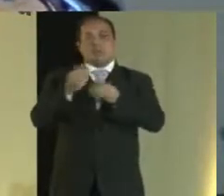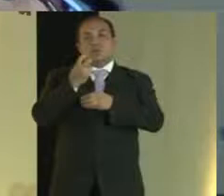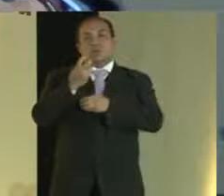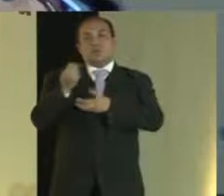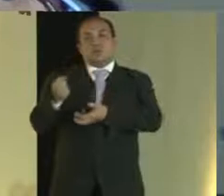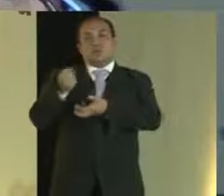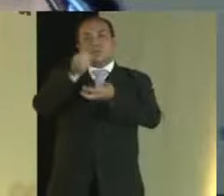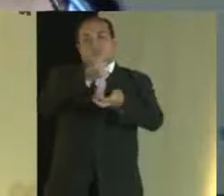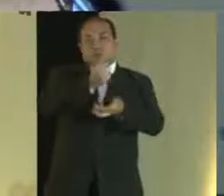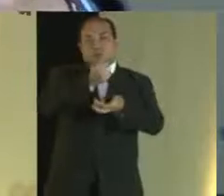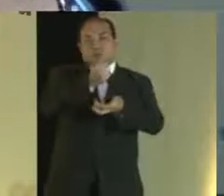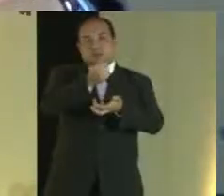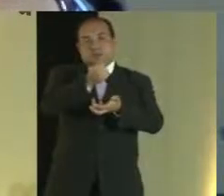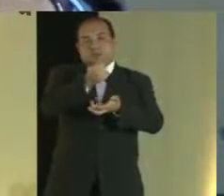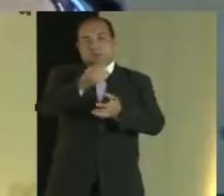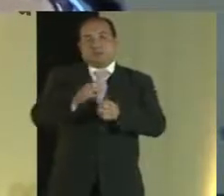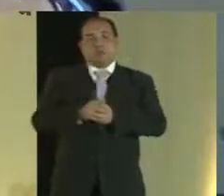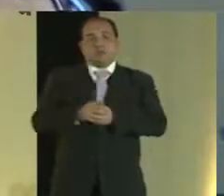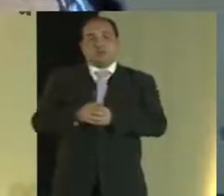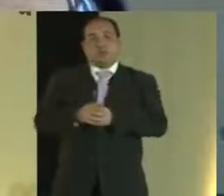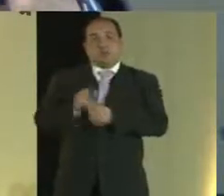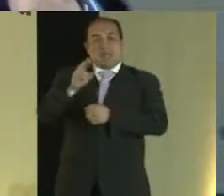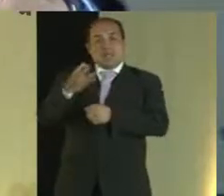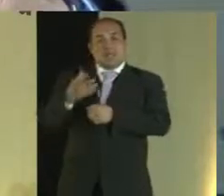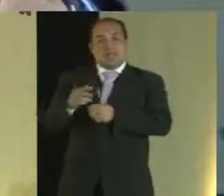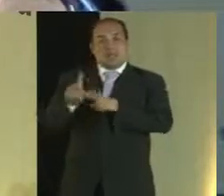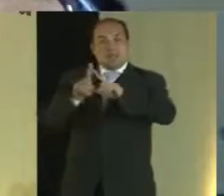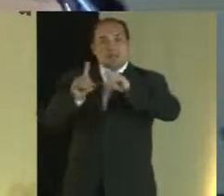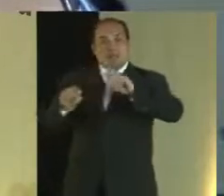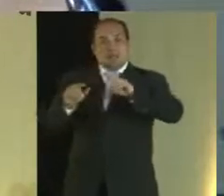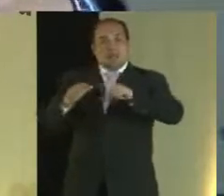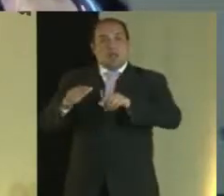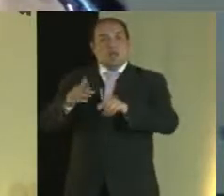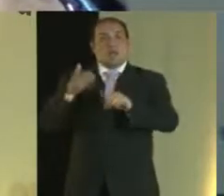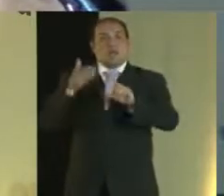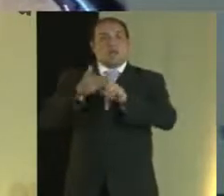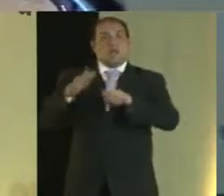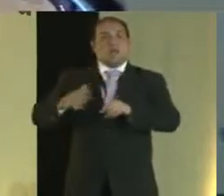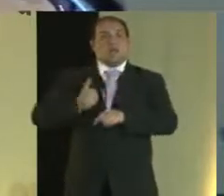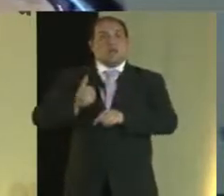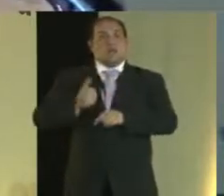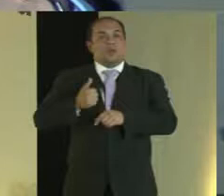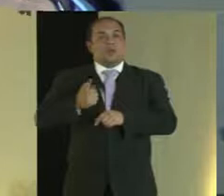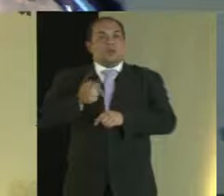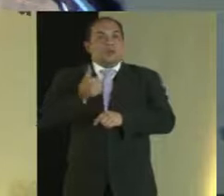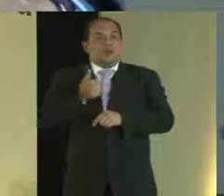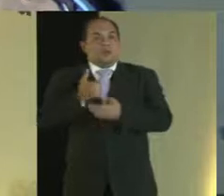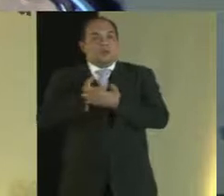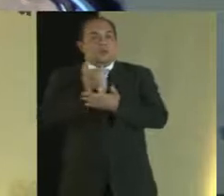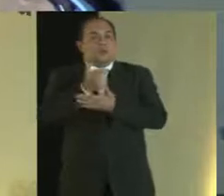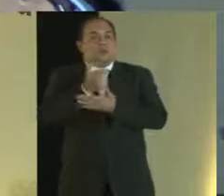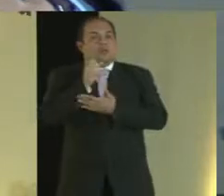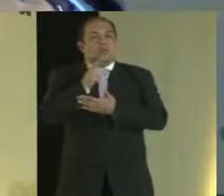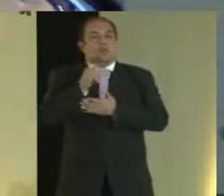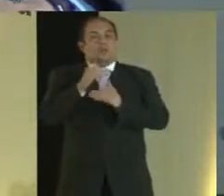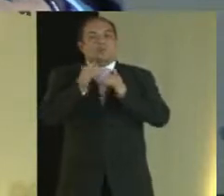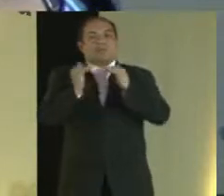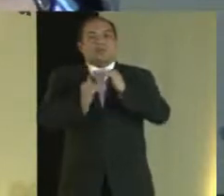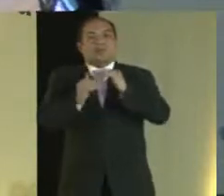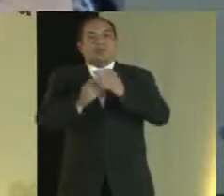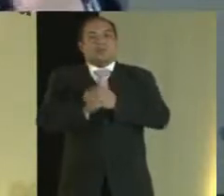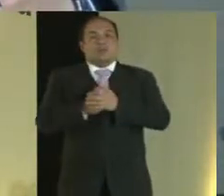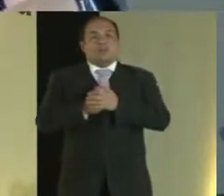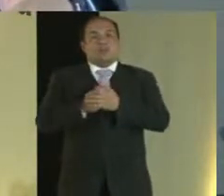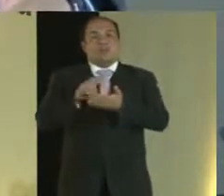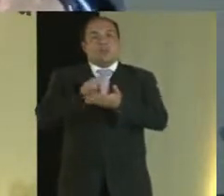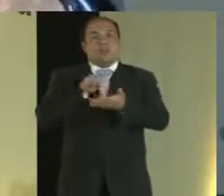extranjero viene al país para aprovecharse de los bajos salarios y las bajas prestaciones y